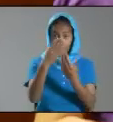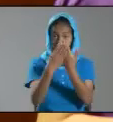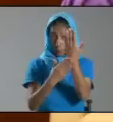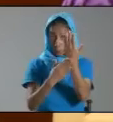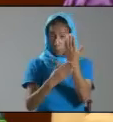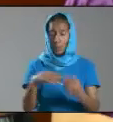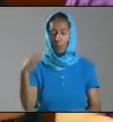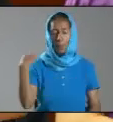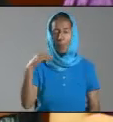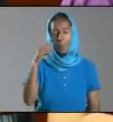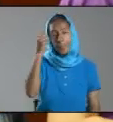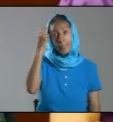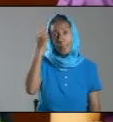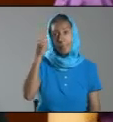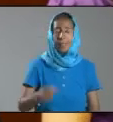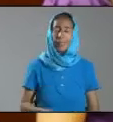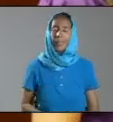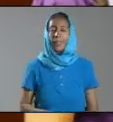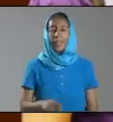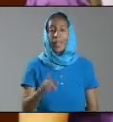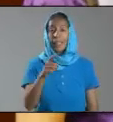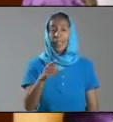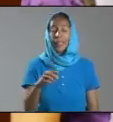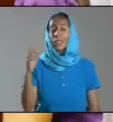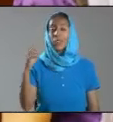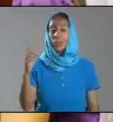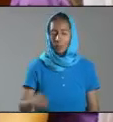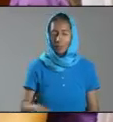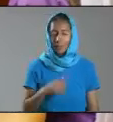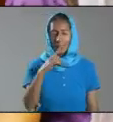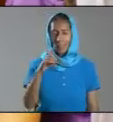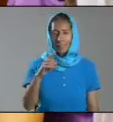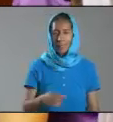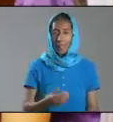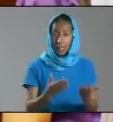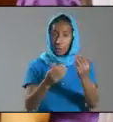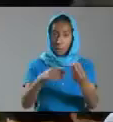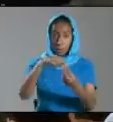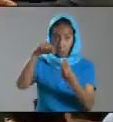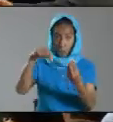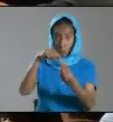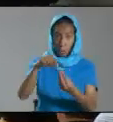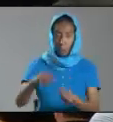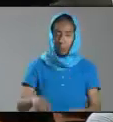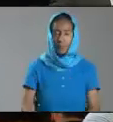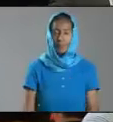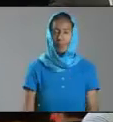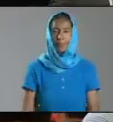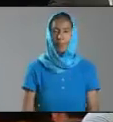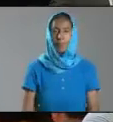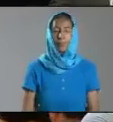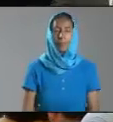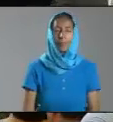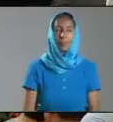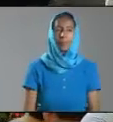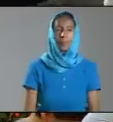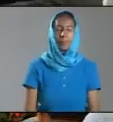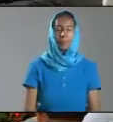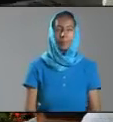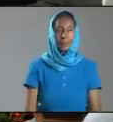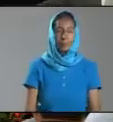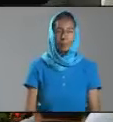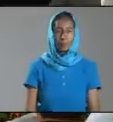Córdoba Flores, familia García Córdoba, familia Marroquín Salvatierra, familia